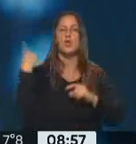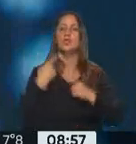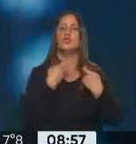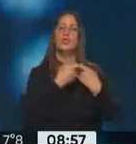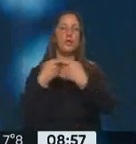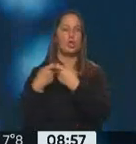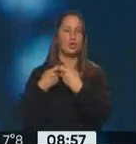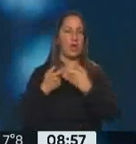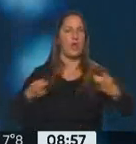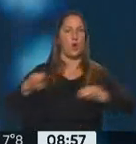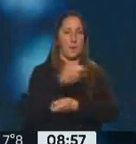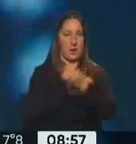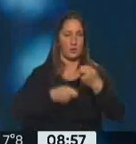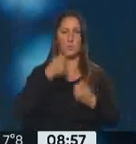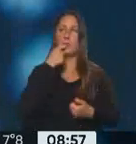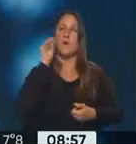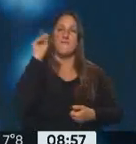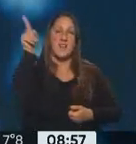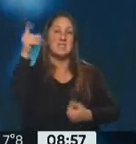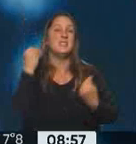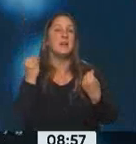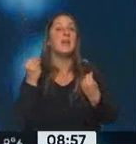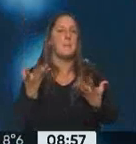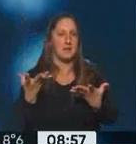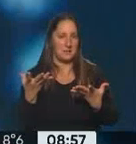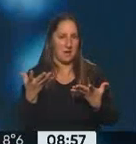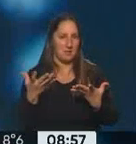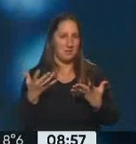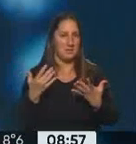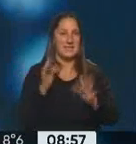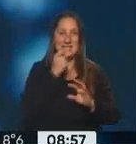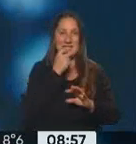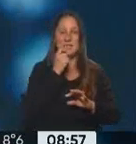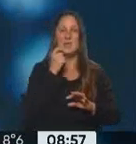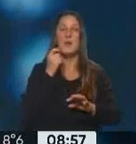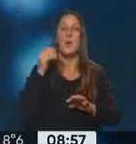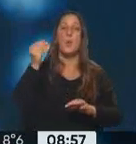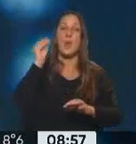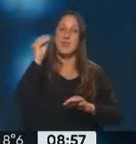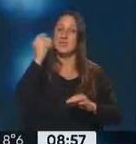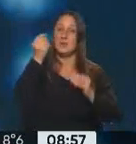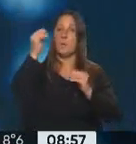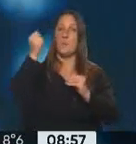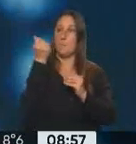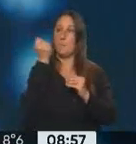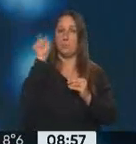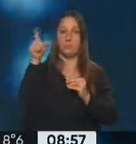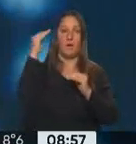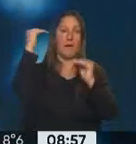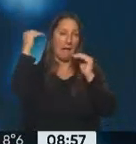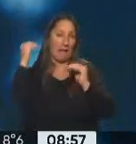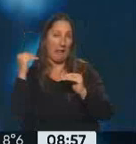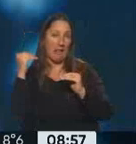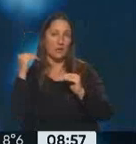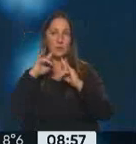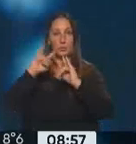y ahí tenemos que hablar de brasil que va a ser brasil con esta medida porque si brasil devalúa su moneda por más crisis bueno que la de valor